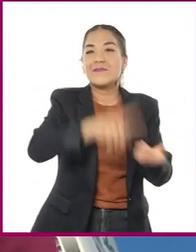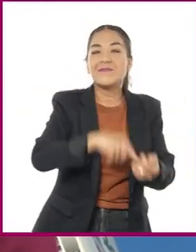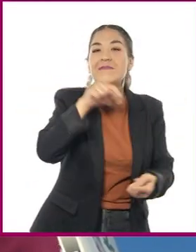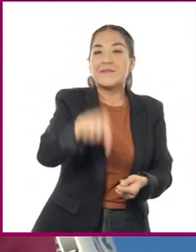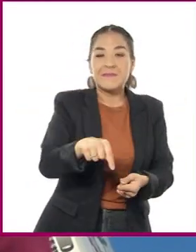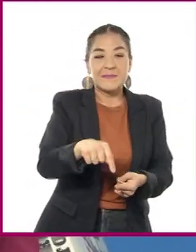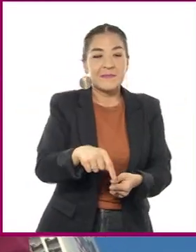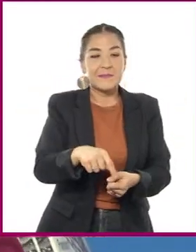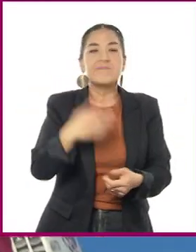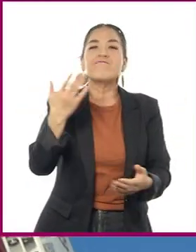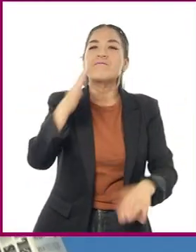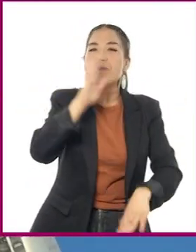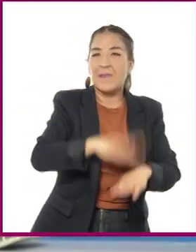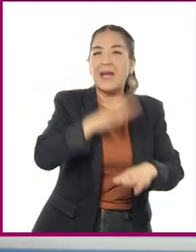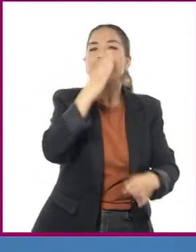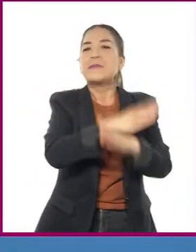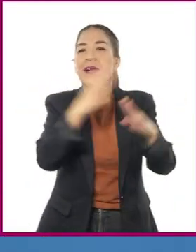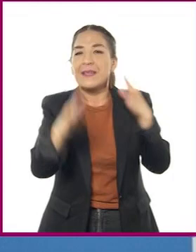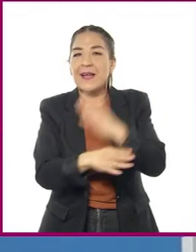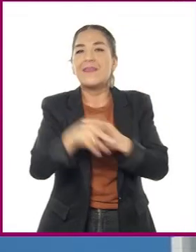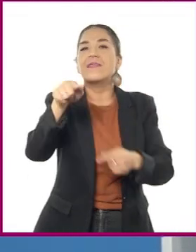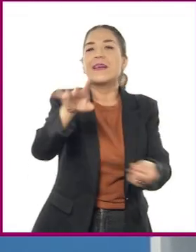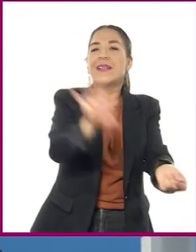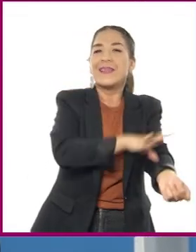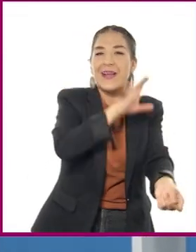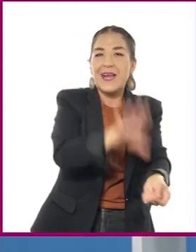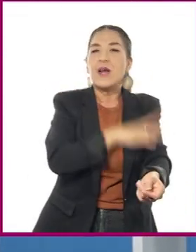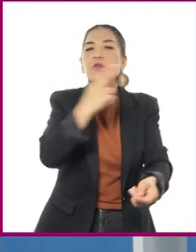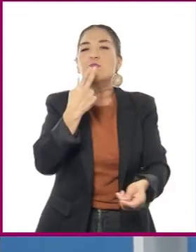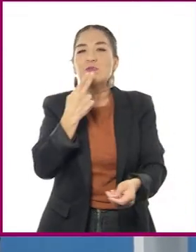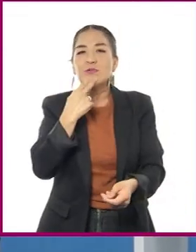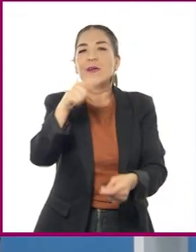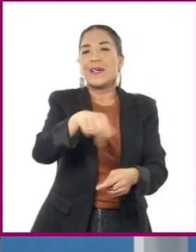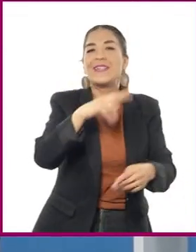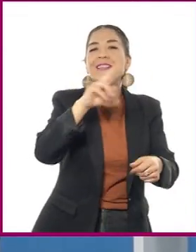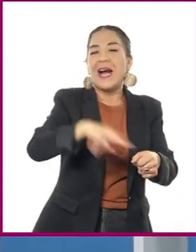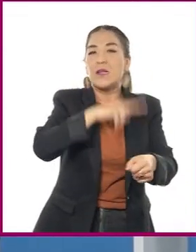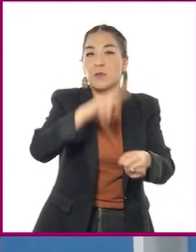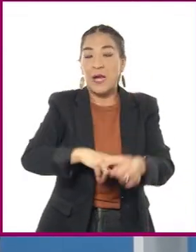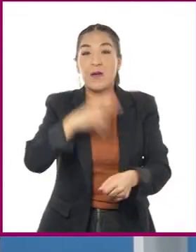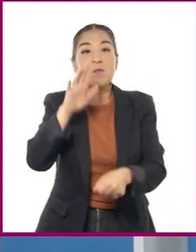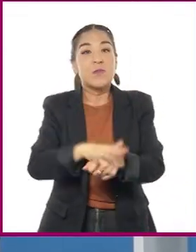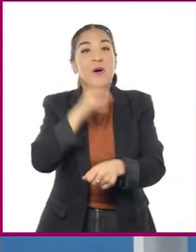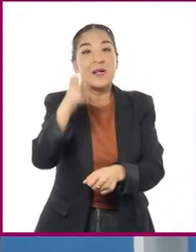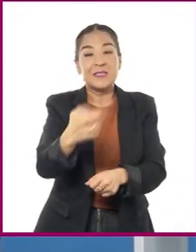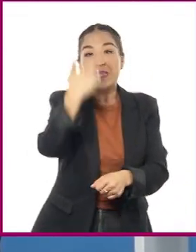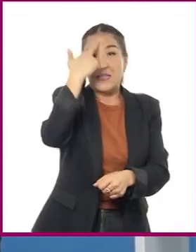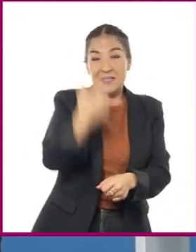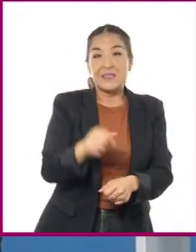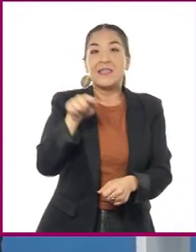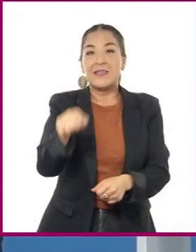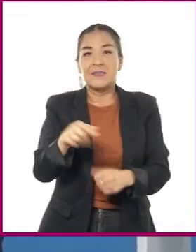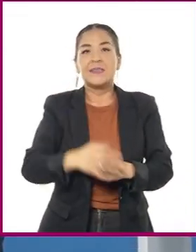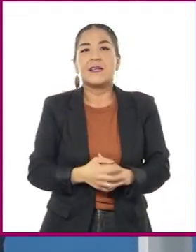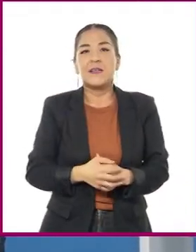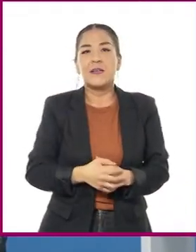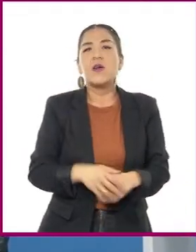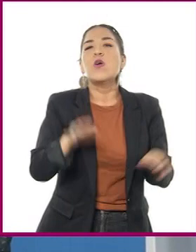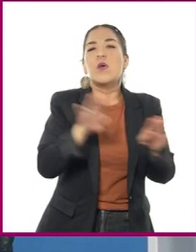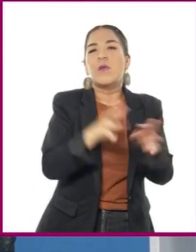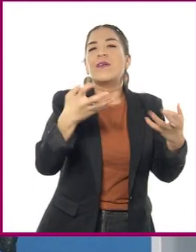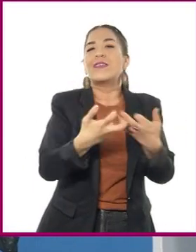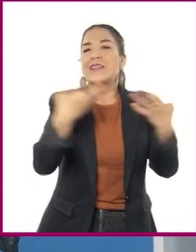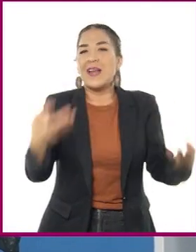consumo de bienes, energía y recursos naturales. Por tal motivo, se expanden las tierras de